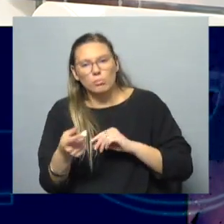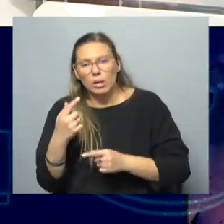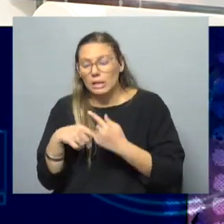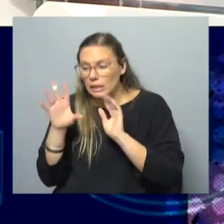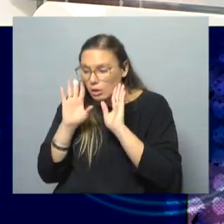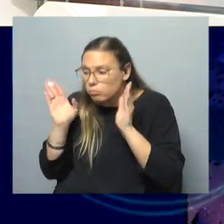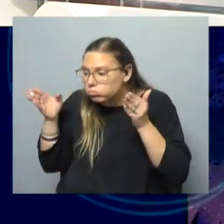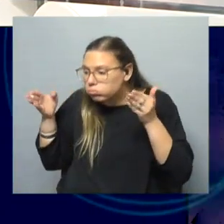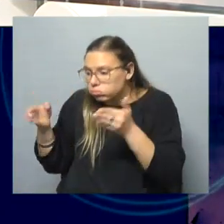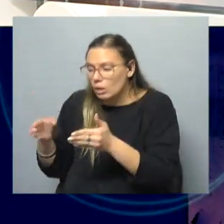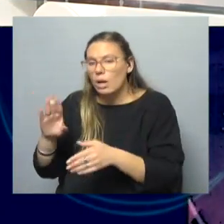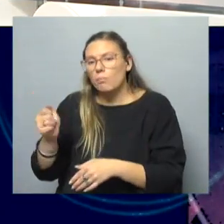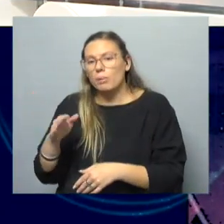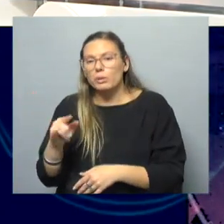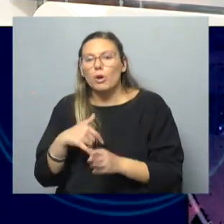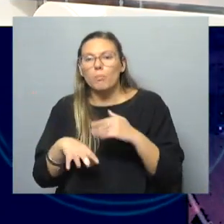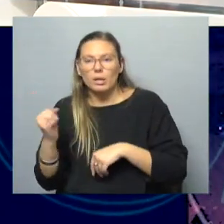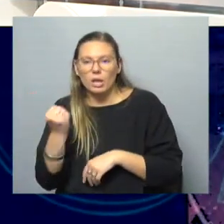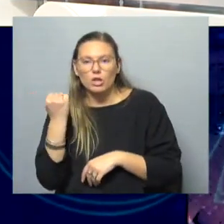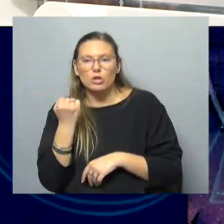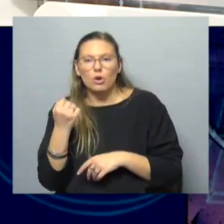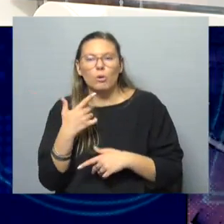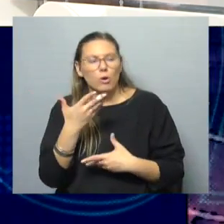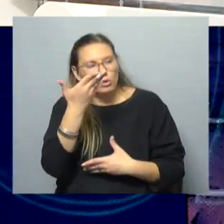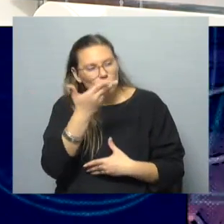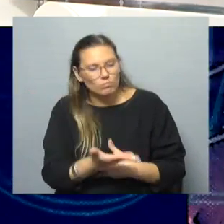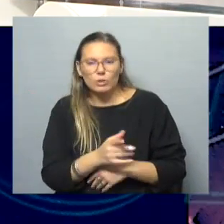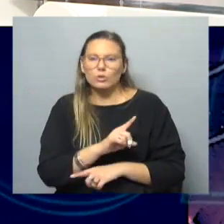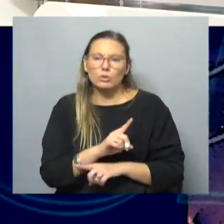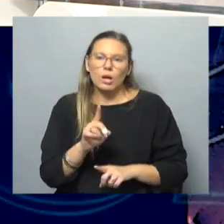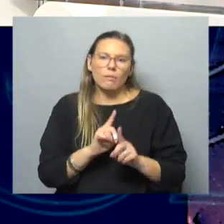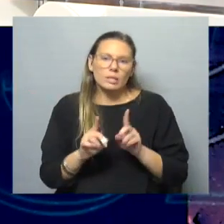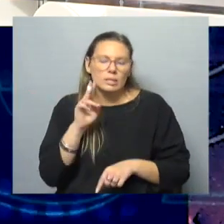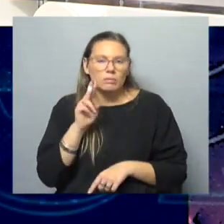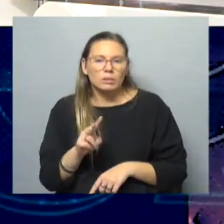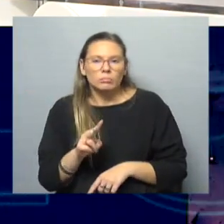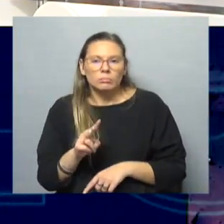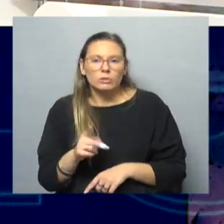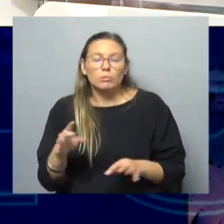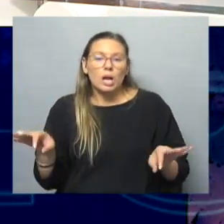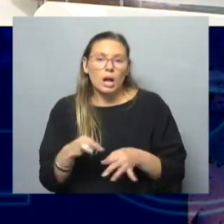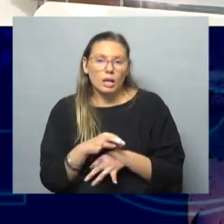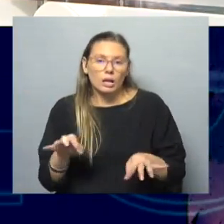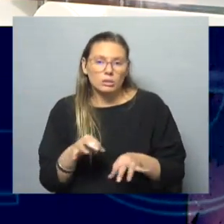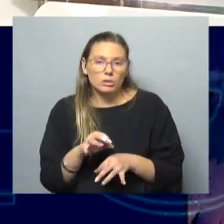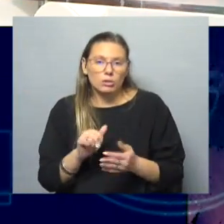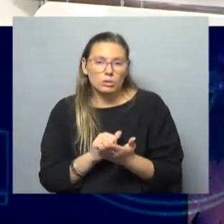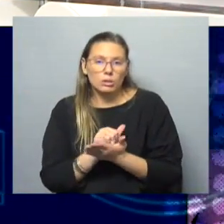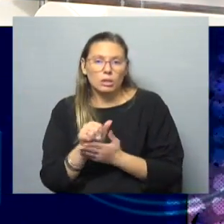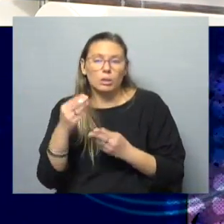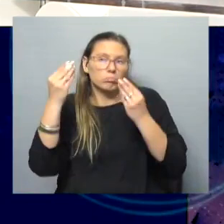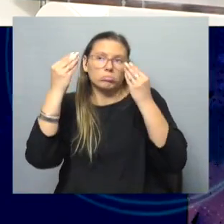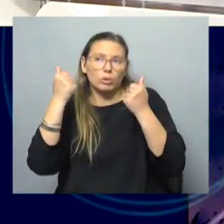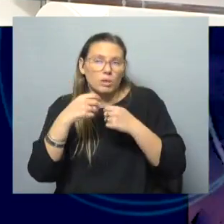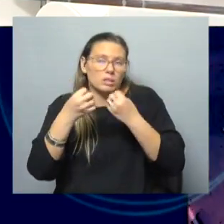foco estaba en otros lados. No está tanto la solemnidad. Sí, capaz, y en su voz, porque vos si le dejás una canción entera, te vas olvidando,